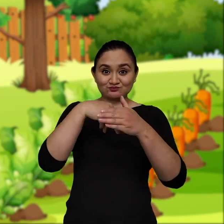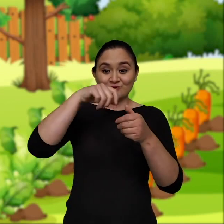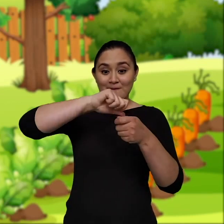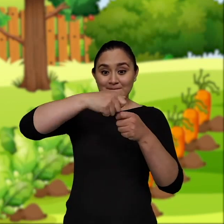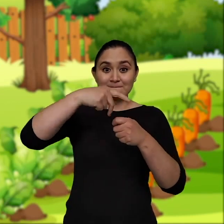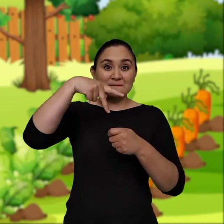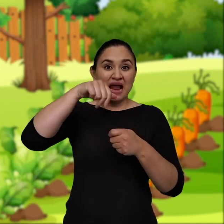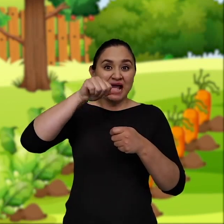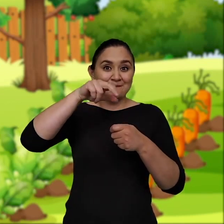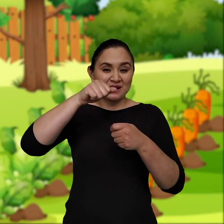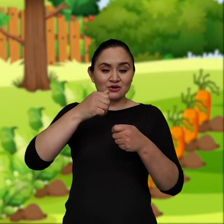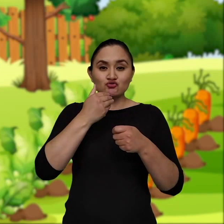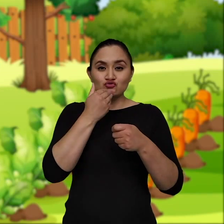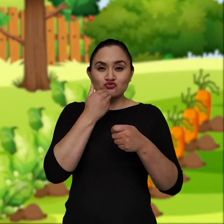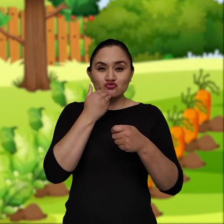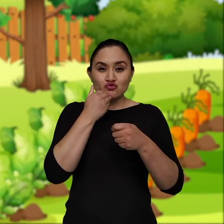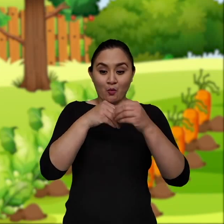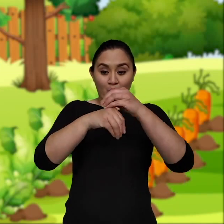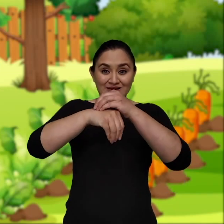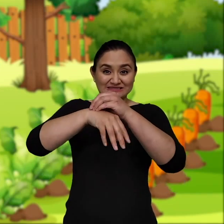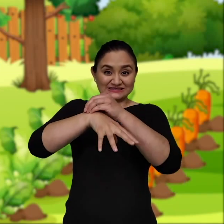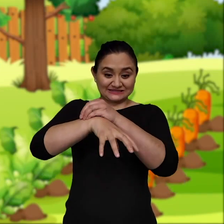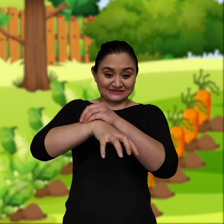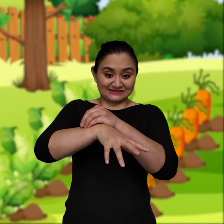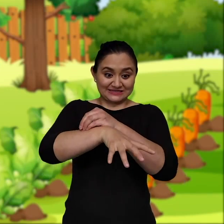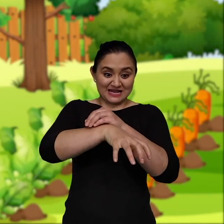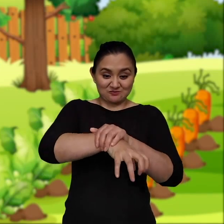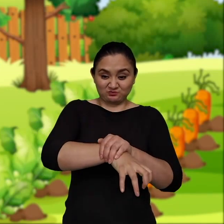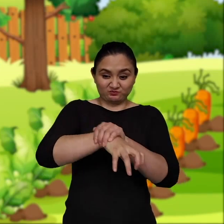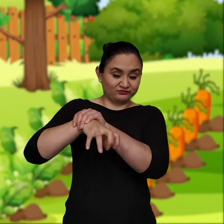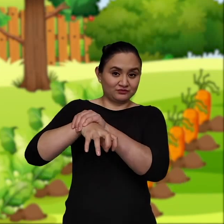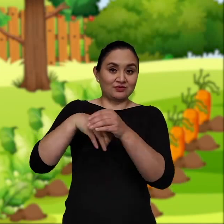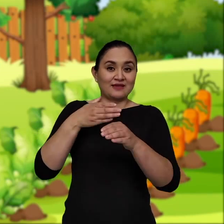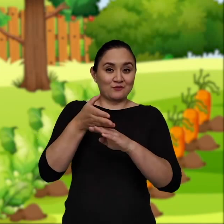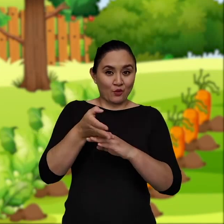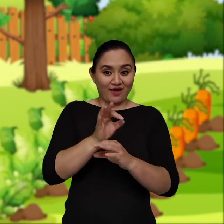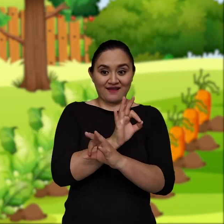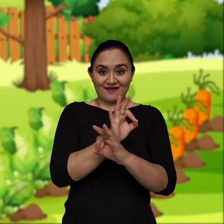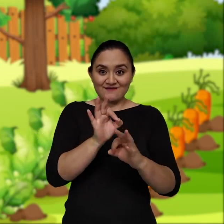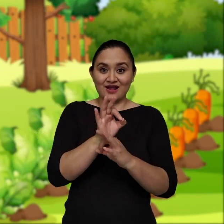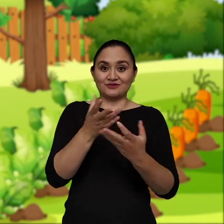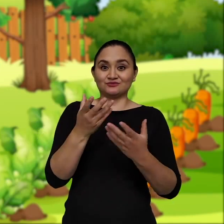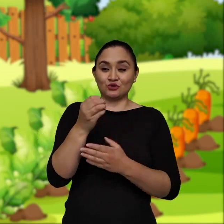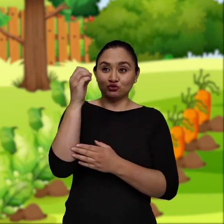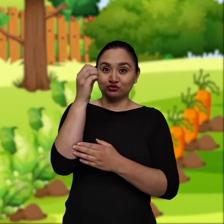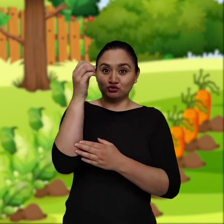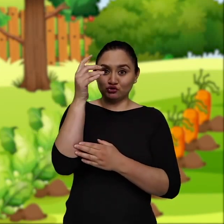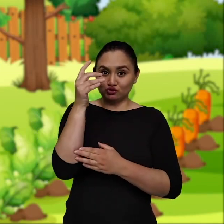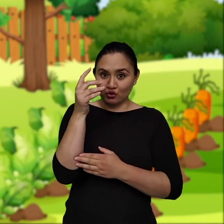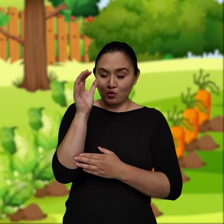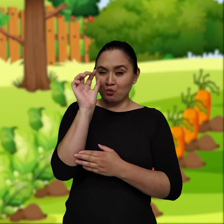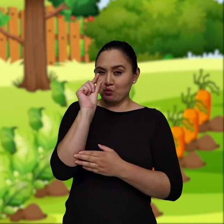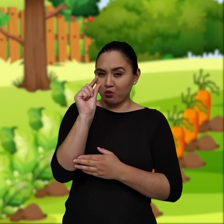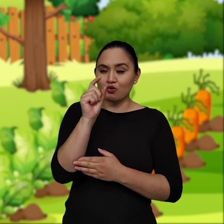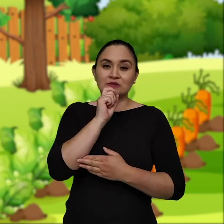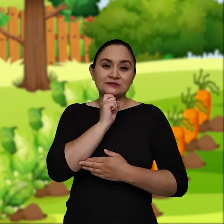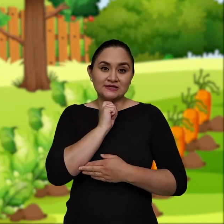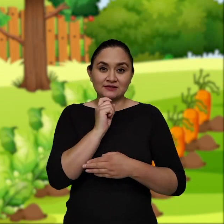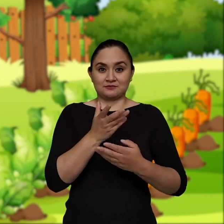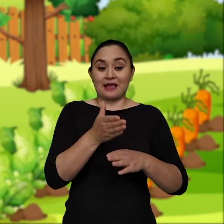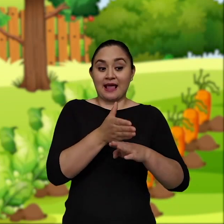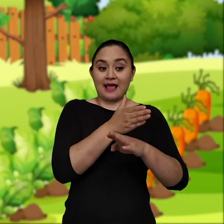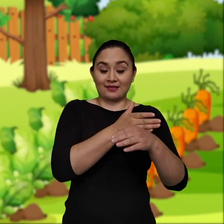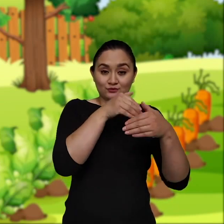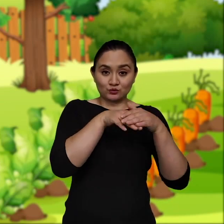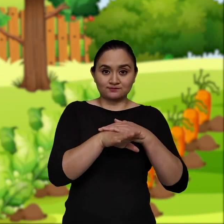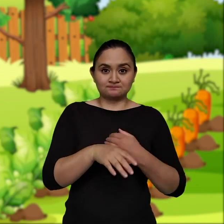las papas, debemos arrancarlos desde la raíz y luego lavarlos, secarlos al sol antes de guardarlos. ¡Ay,